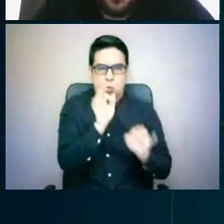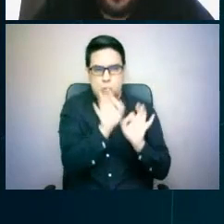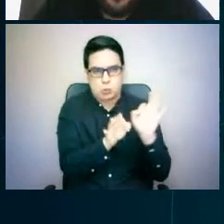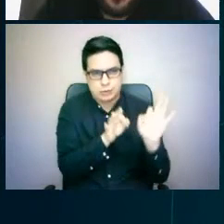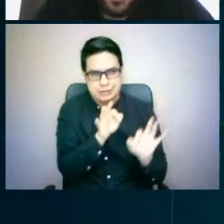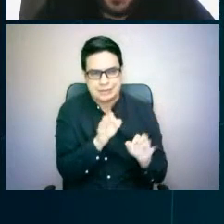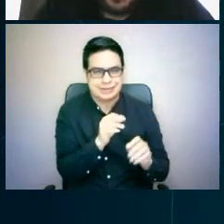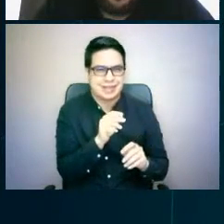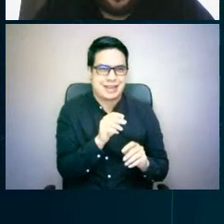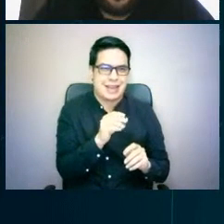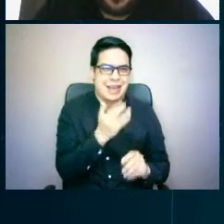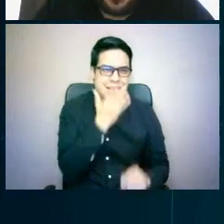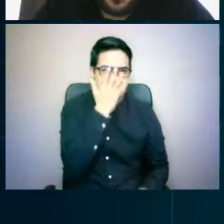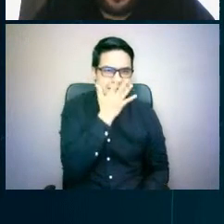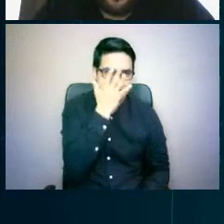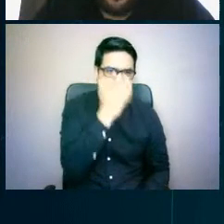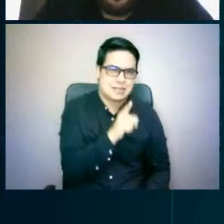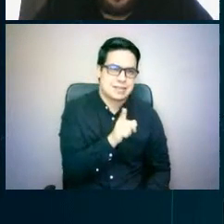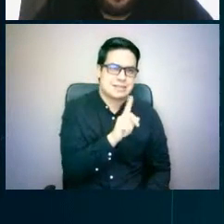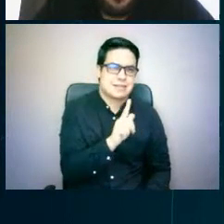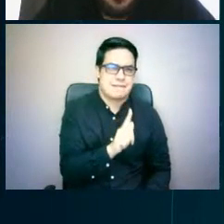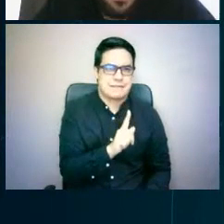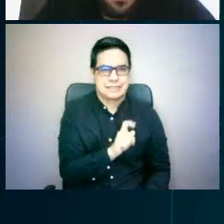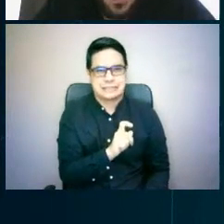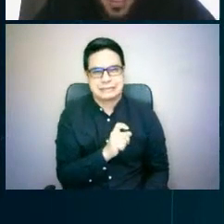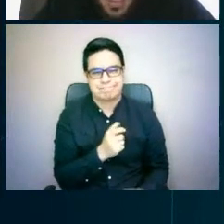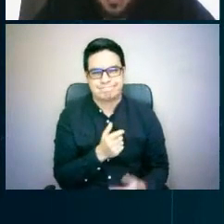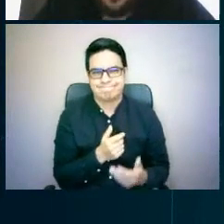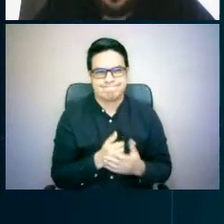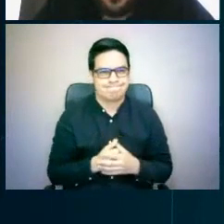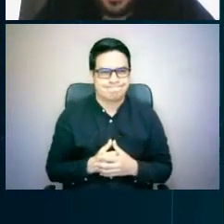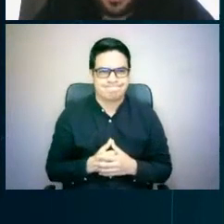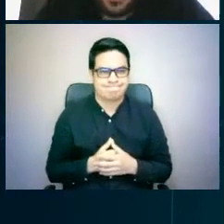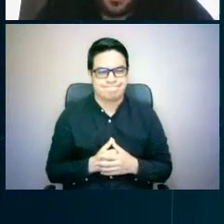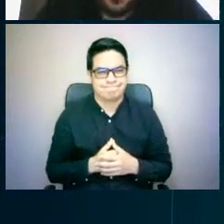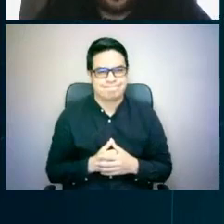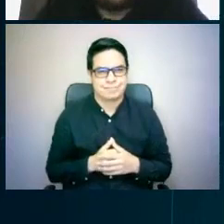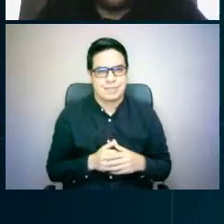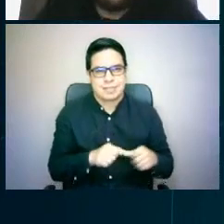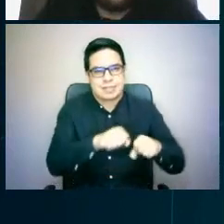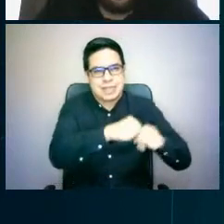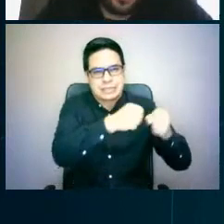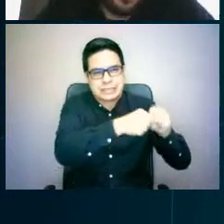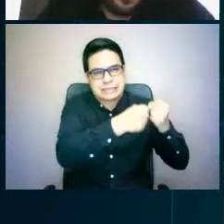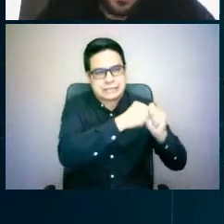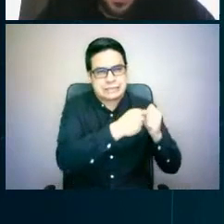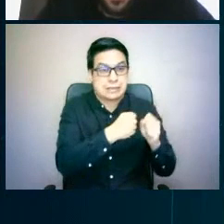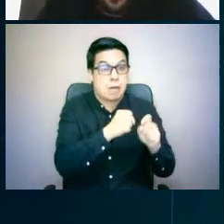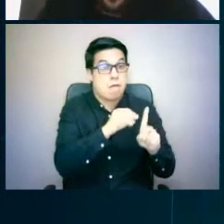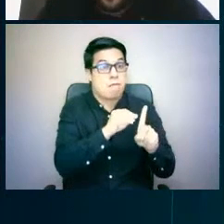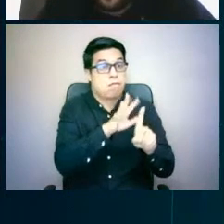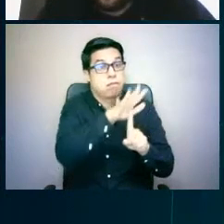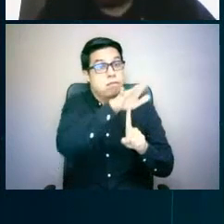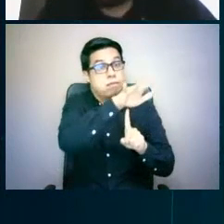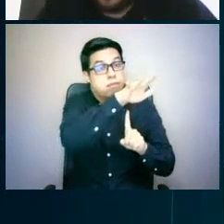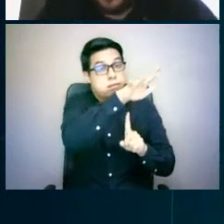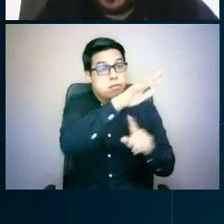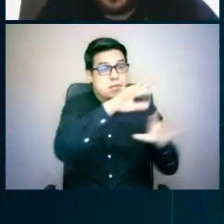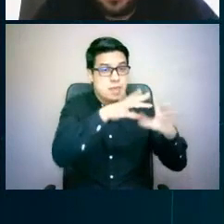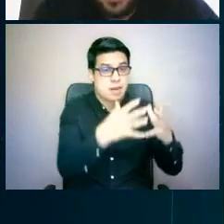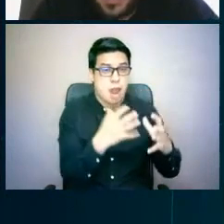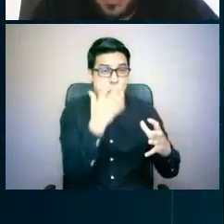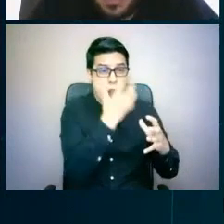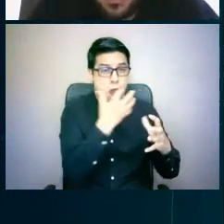de gas de efecto invernadero de alto potencial de calentamiento global.